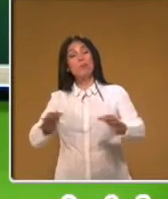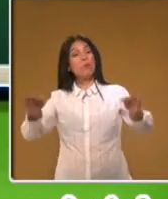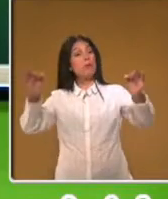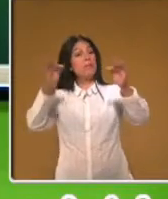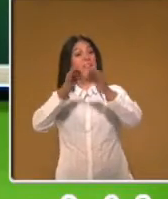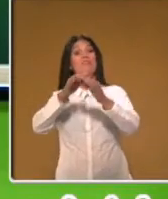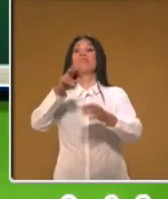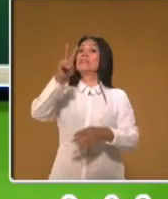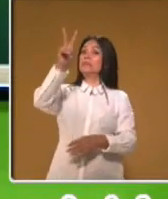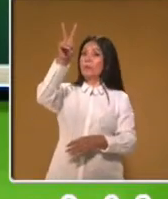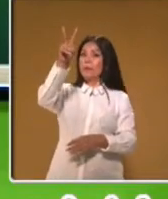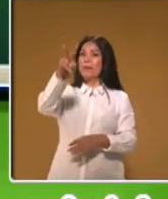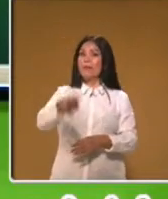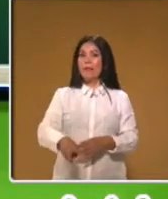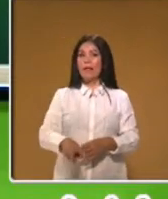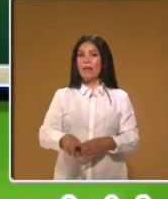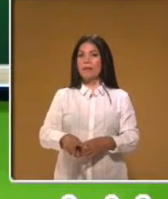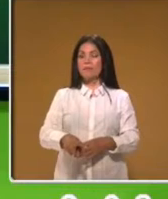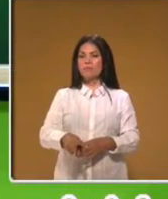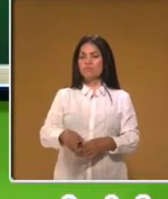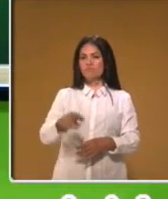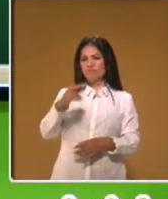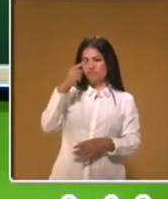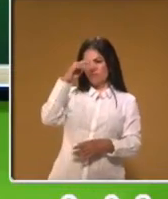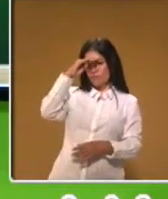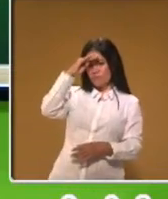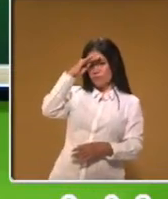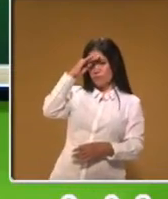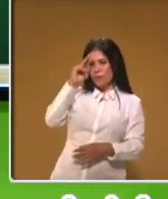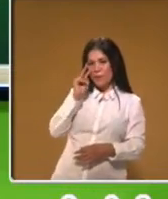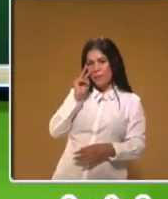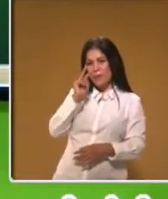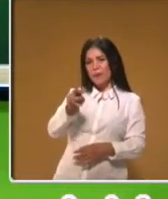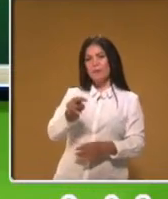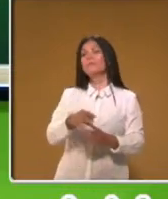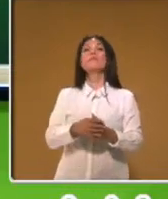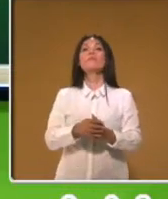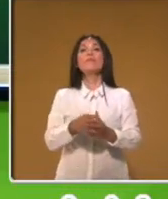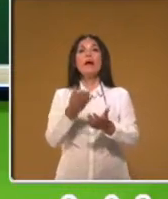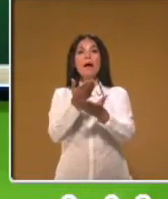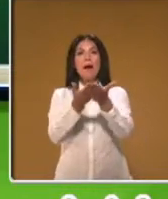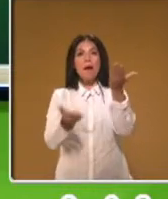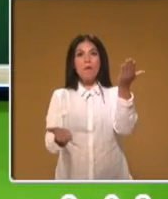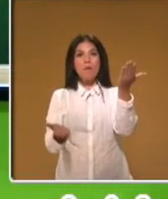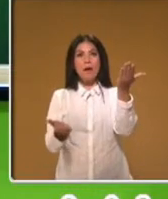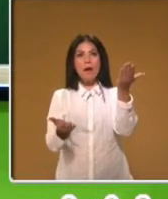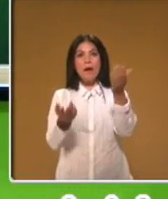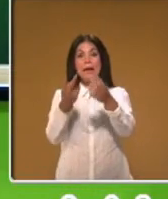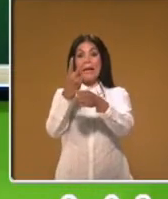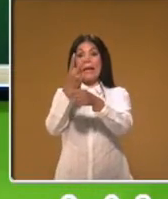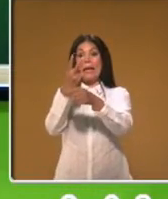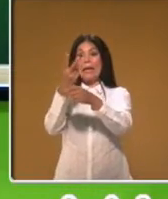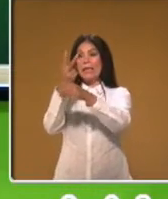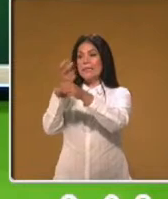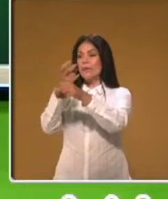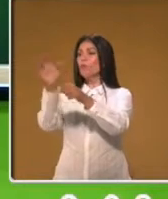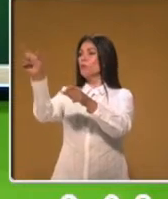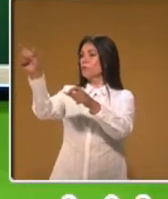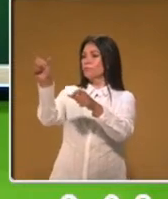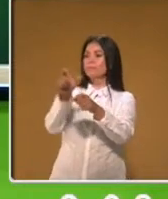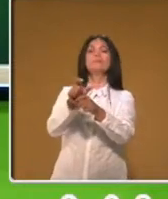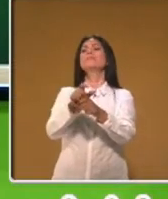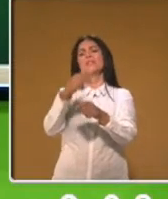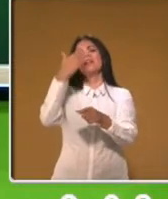te diste cuenta, ahorita agarramos la primera ecuación. Ahora voy a tomar la segunda. ¿Para qué? Para hacer este proceso. Yo ya sé cuánto